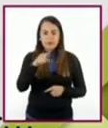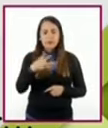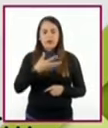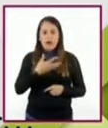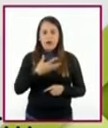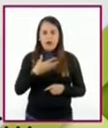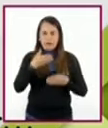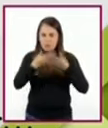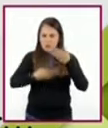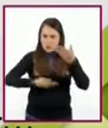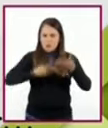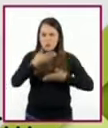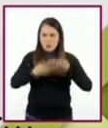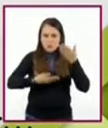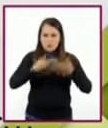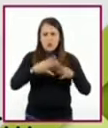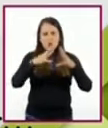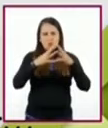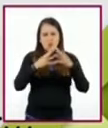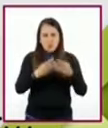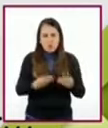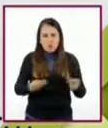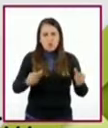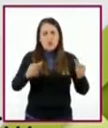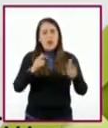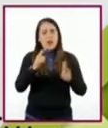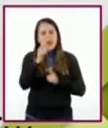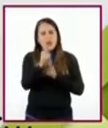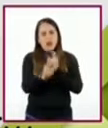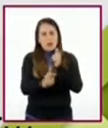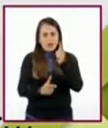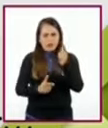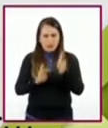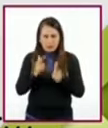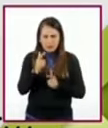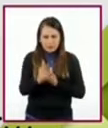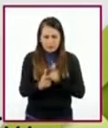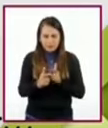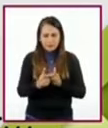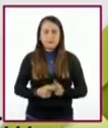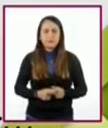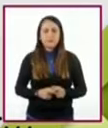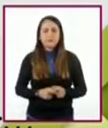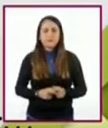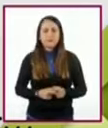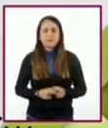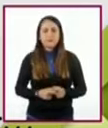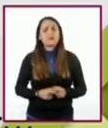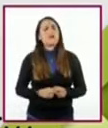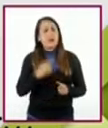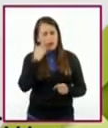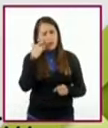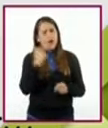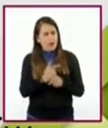proceso de sedimentación. Es muy lento para llevarse a cabo. ¿Ya concluyeron cuál es?